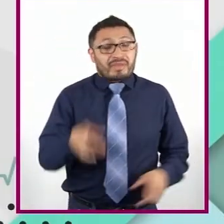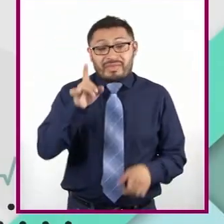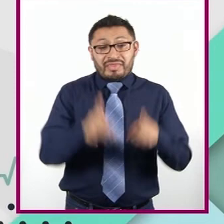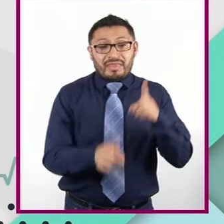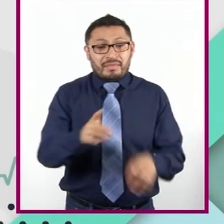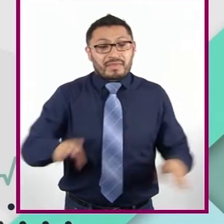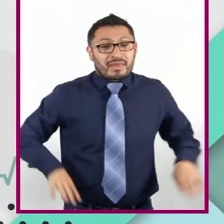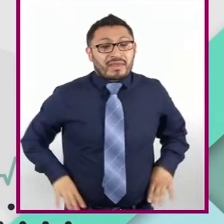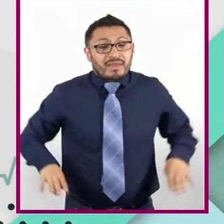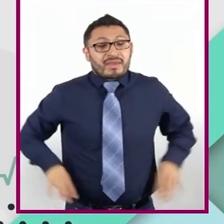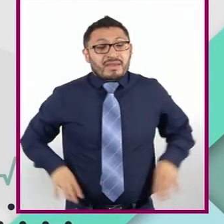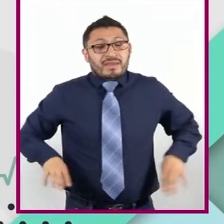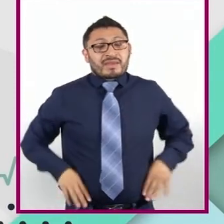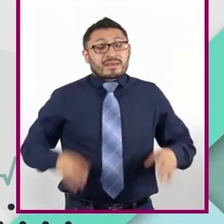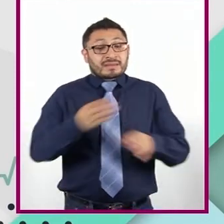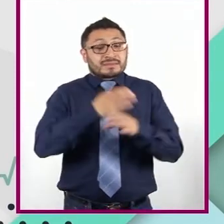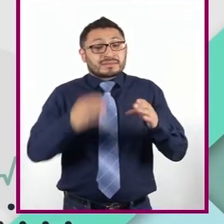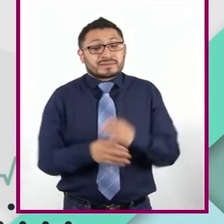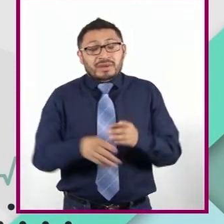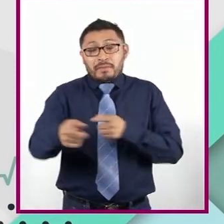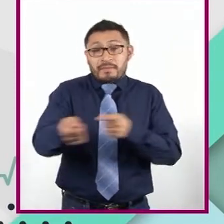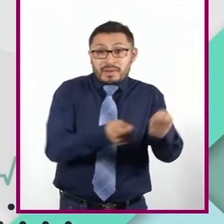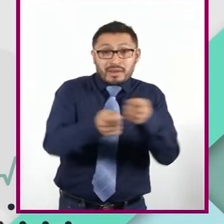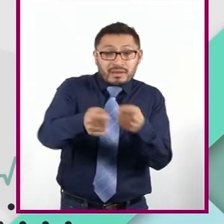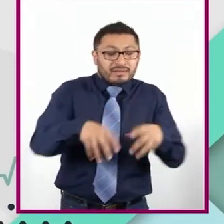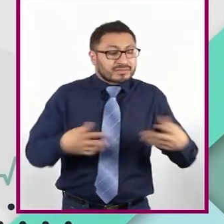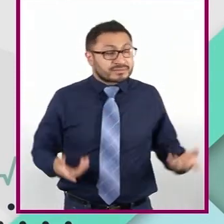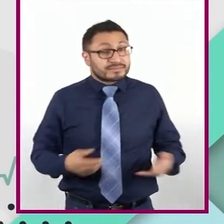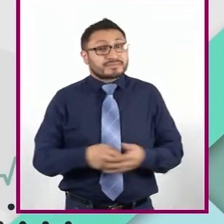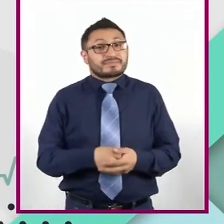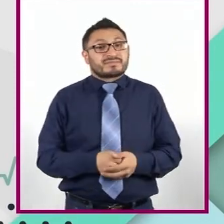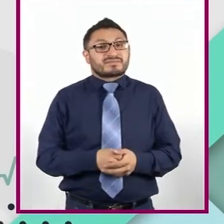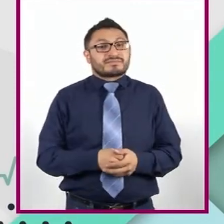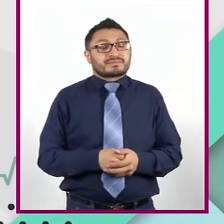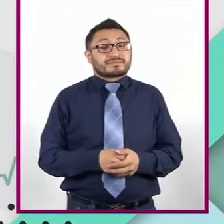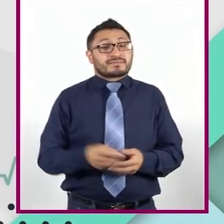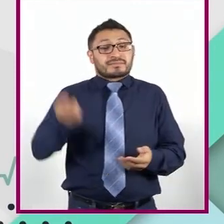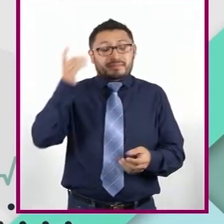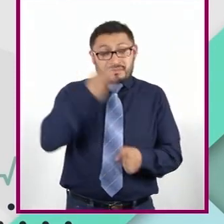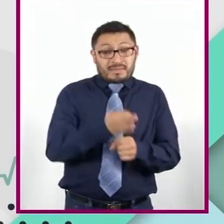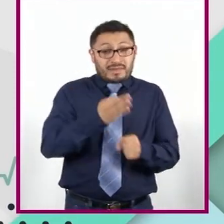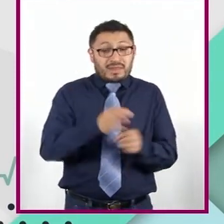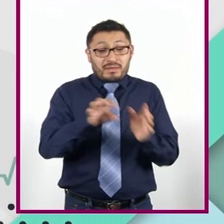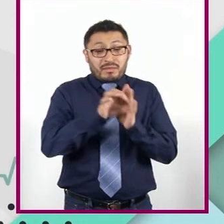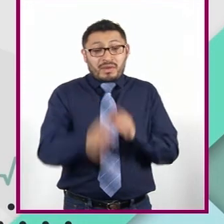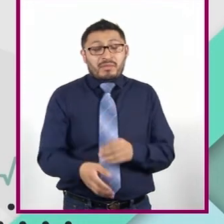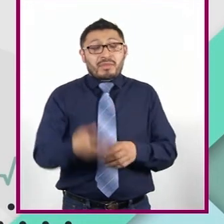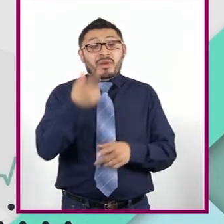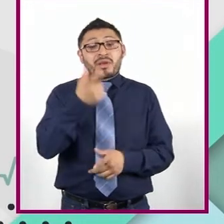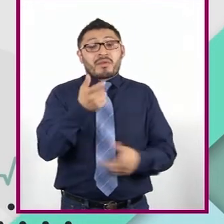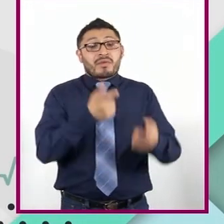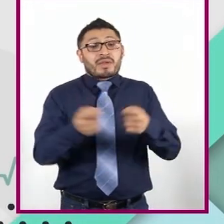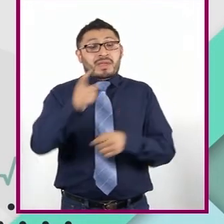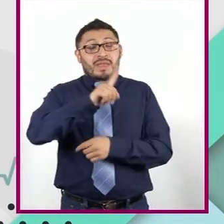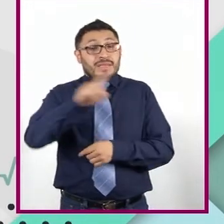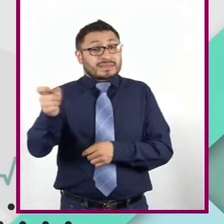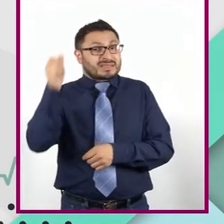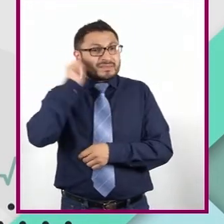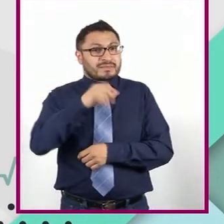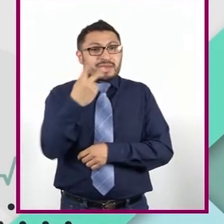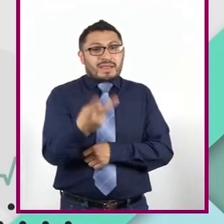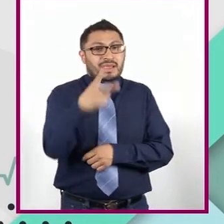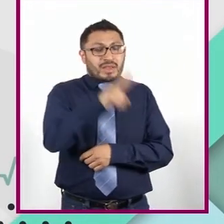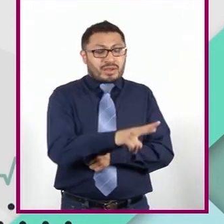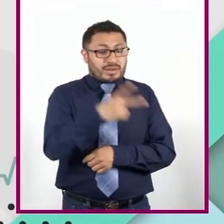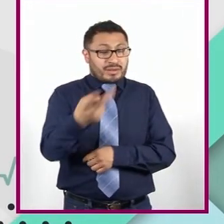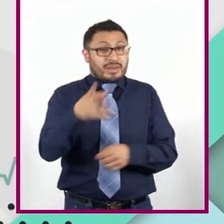de las características de los objetos que se pretende manipular. En este caso, la moneda siempre va a tener 2 caras